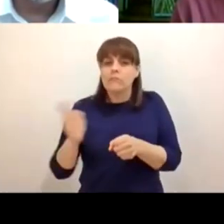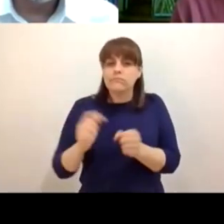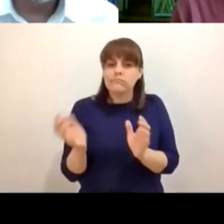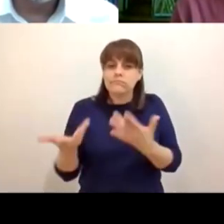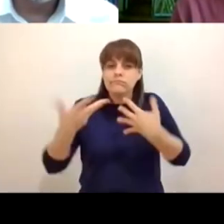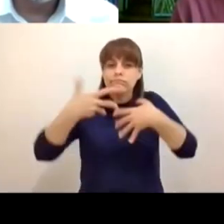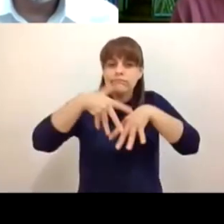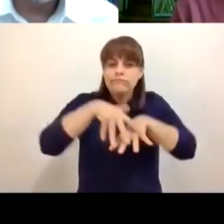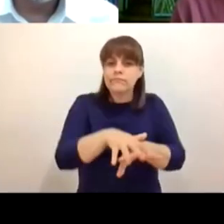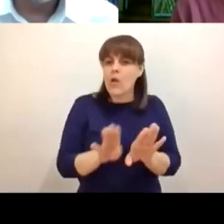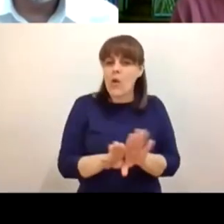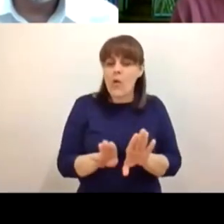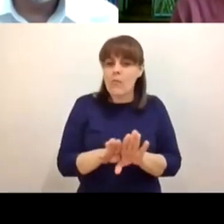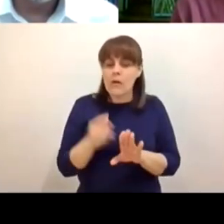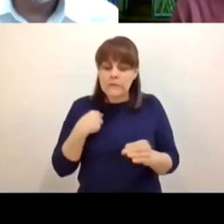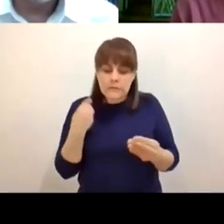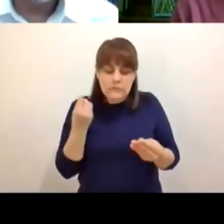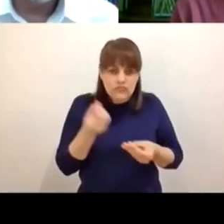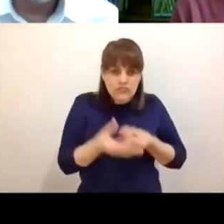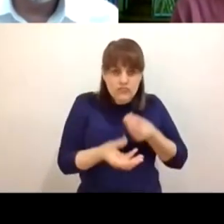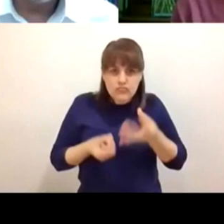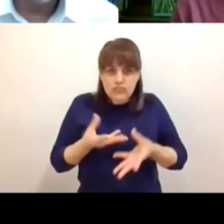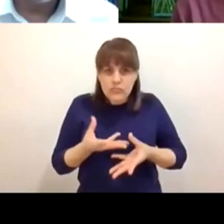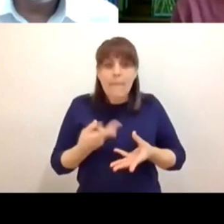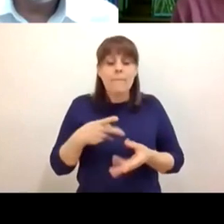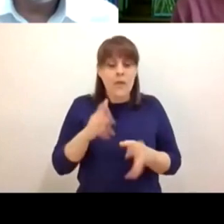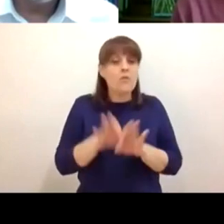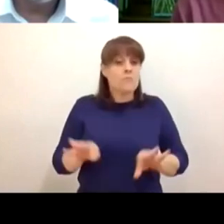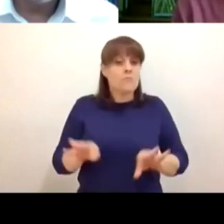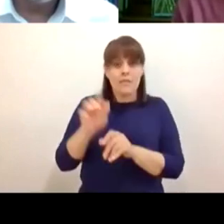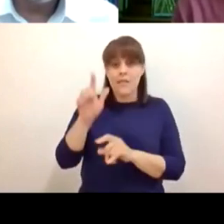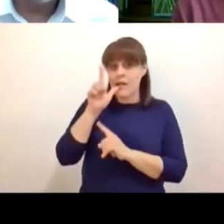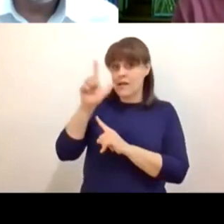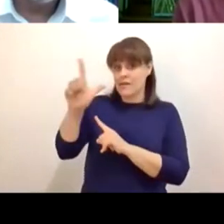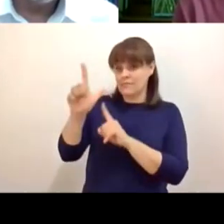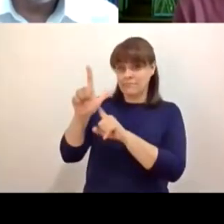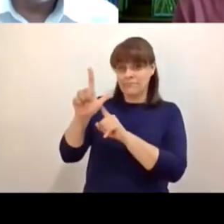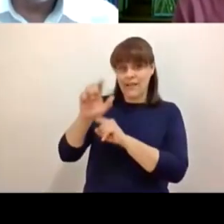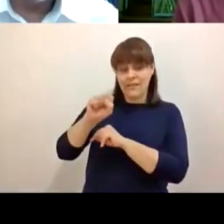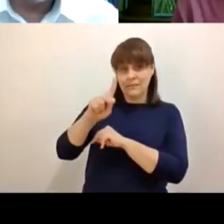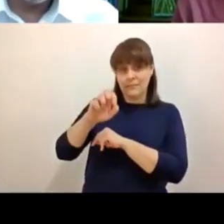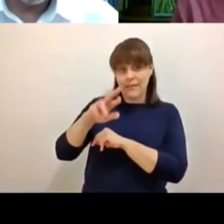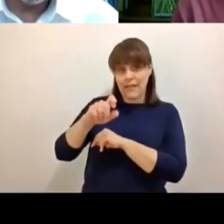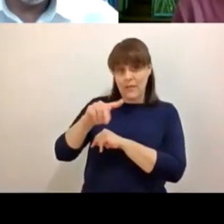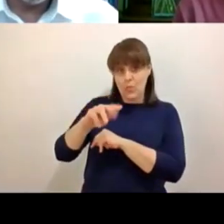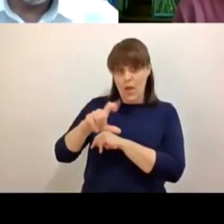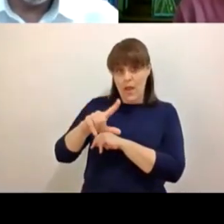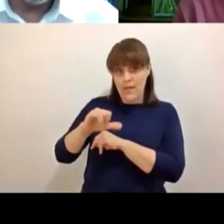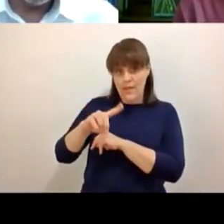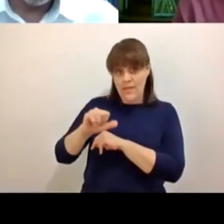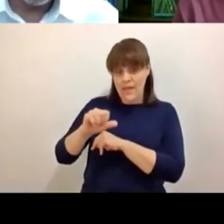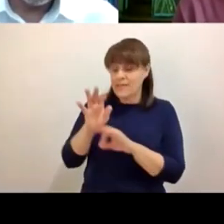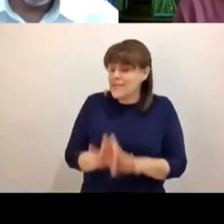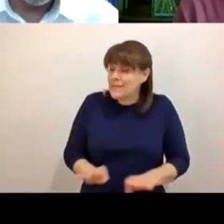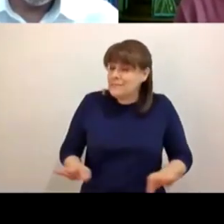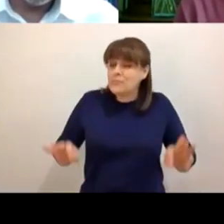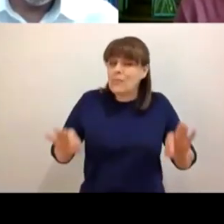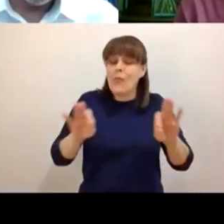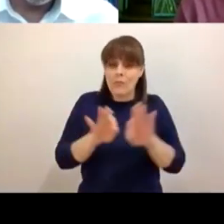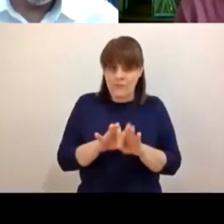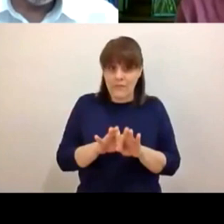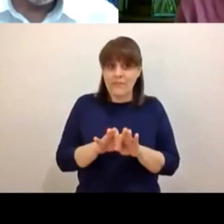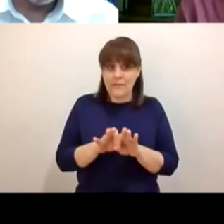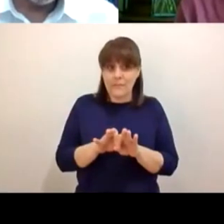visto la importancia de la espiritualidad y el fenómeno de la espiritualidad dentro de la población carcelaria. Y eso es también